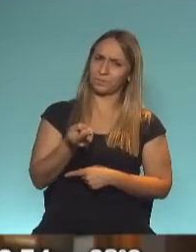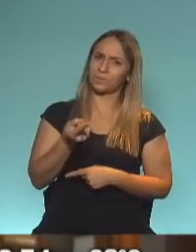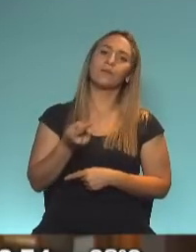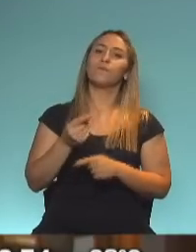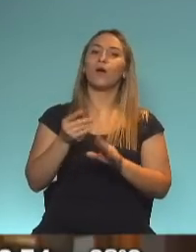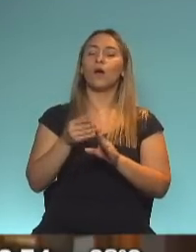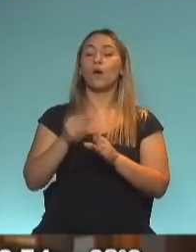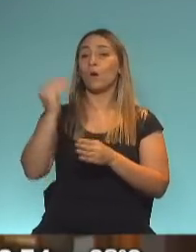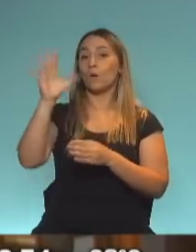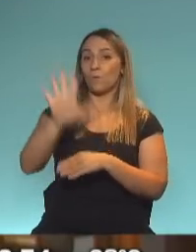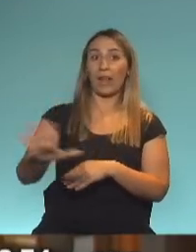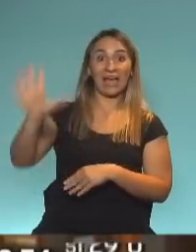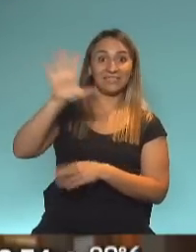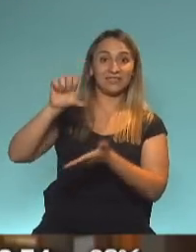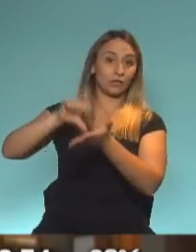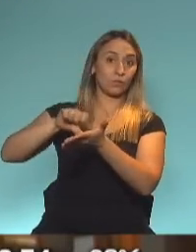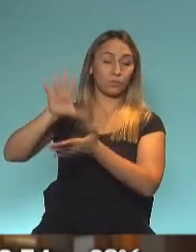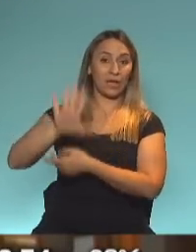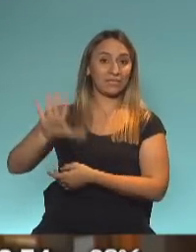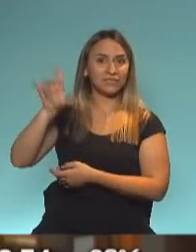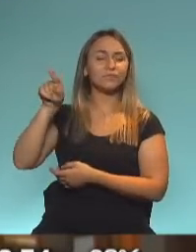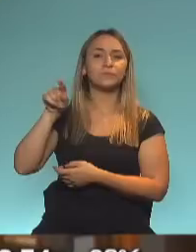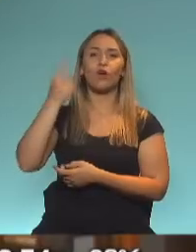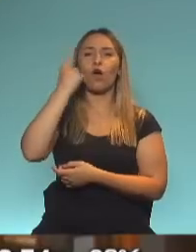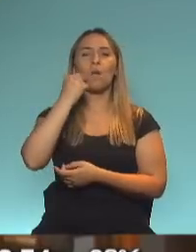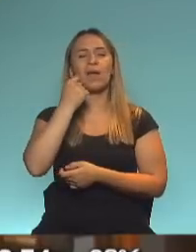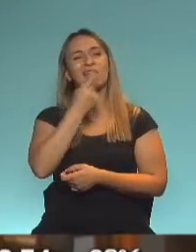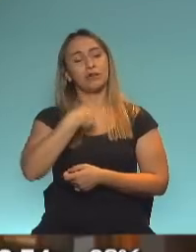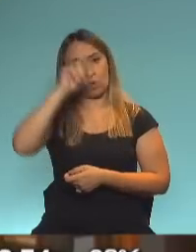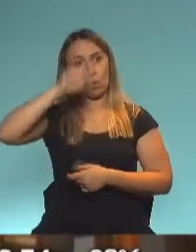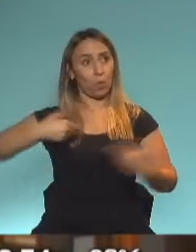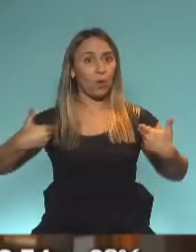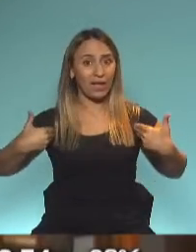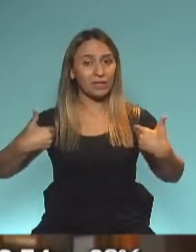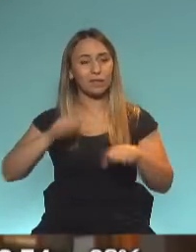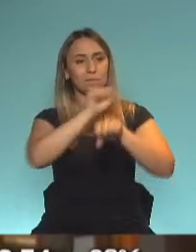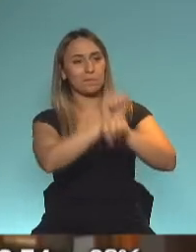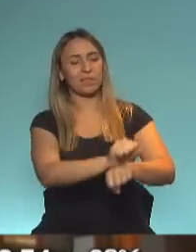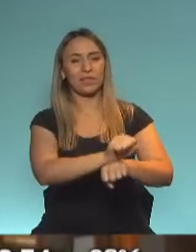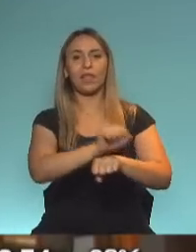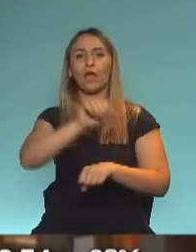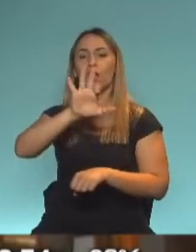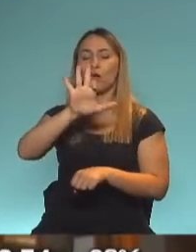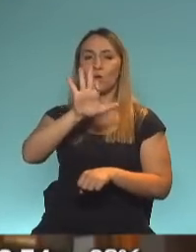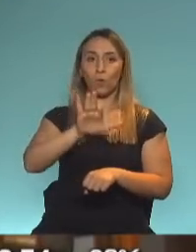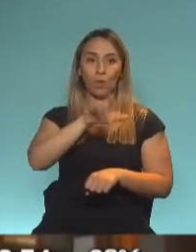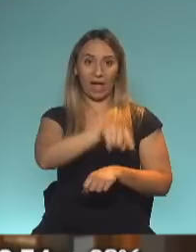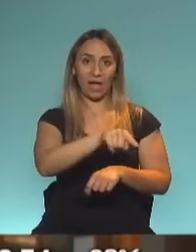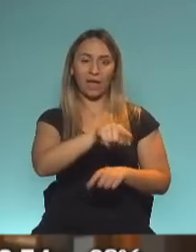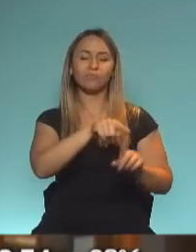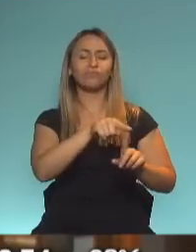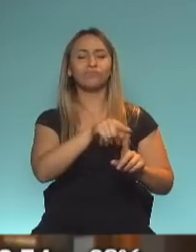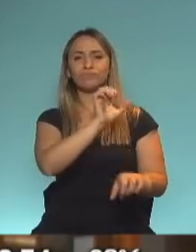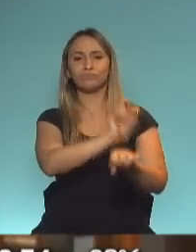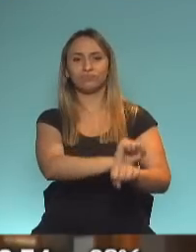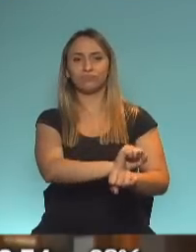de Brasil, tan querida, un hombre que se decía juez detuvo a Lula en forma totalmente arbitraria para que no